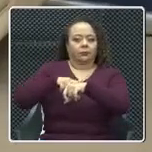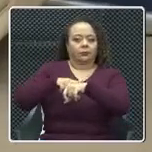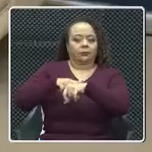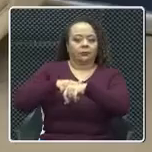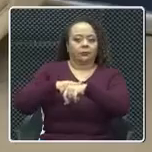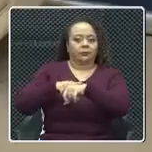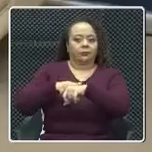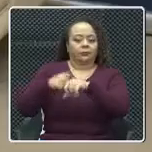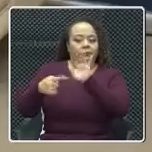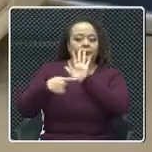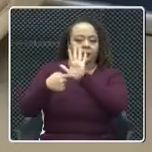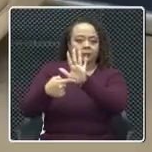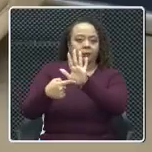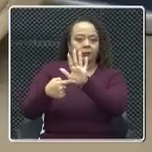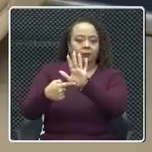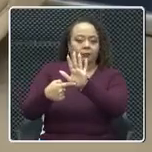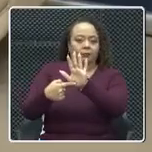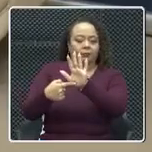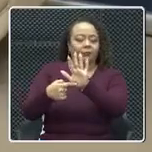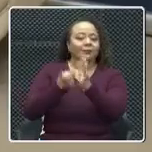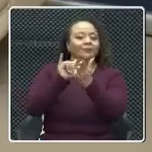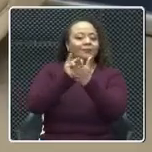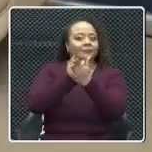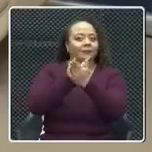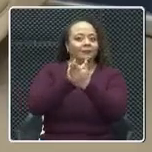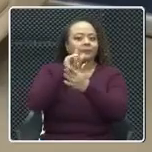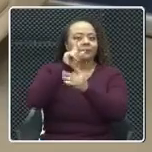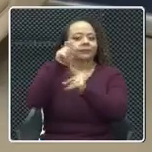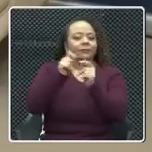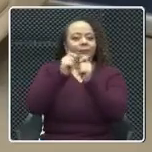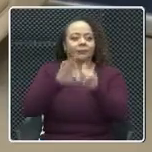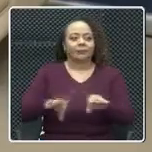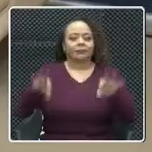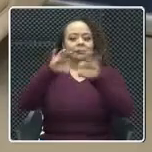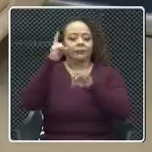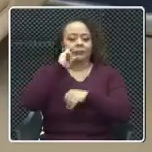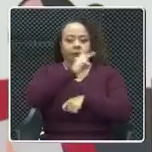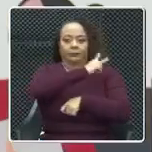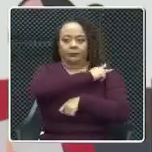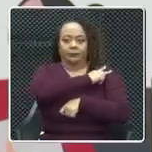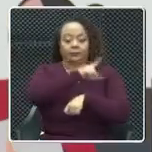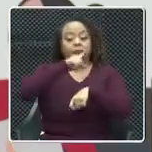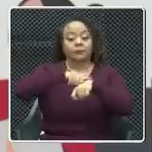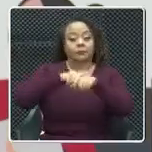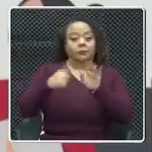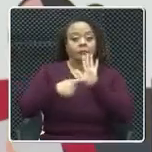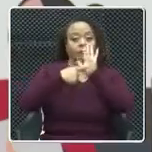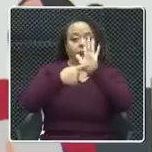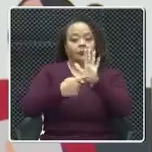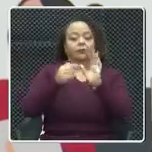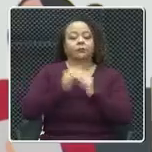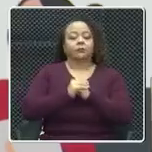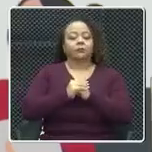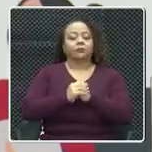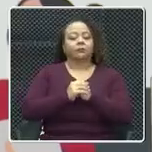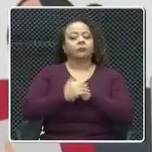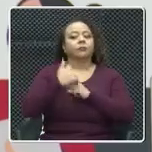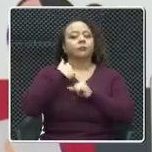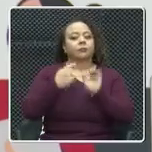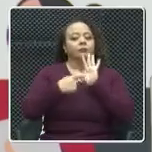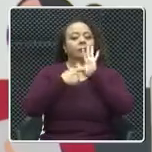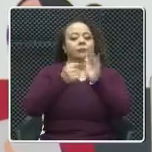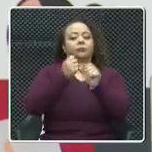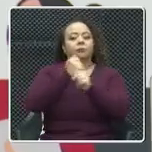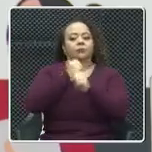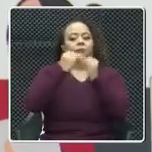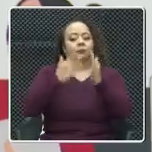exposición, ¿verdad? Claro. Eso es un punto clave para el patrono, ¿verdad? El tiempo de exposición al que se ha visto expuesto el